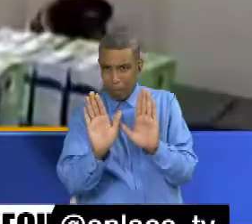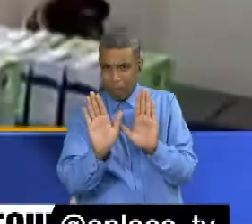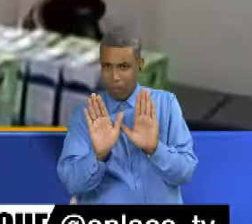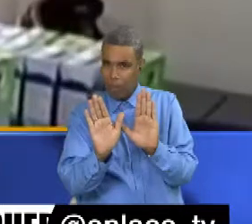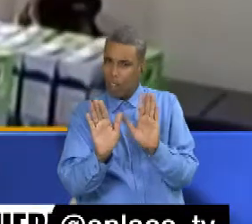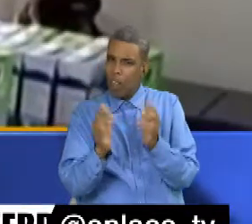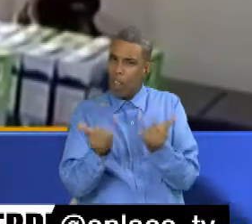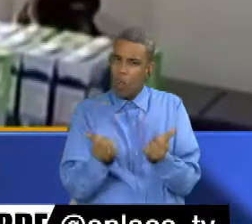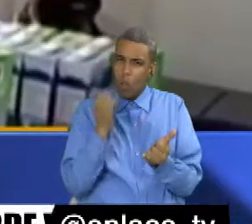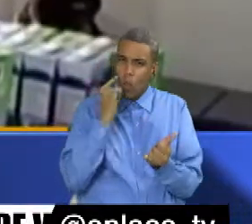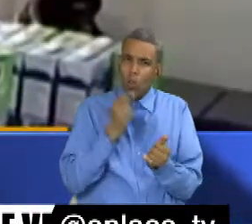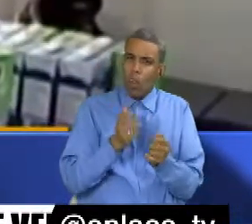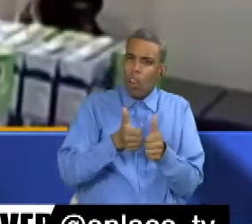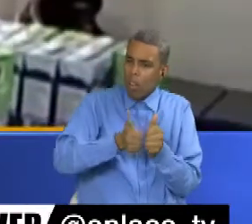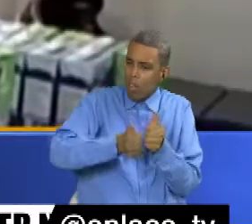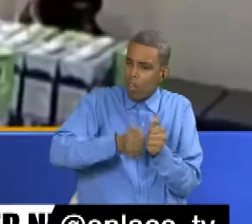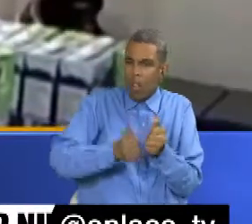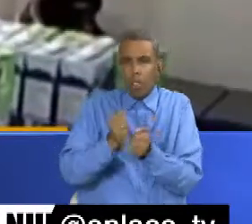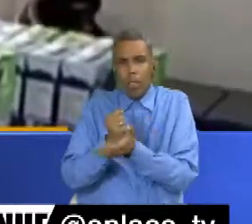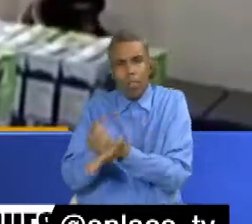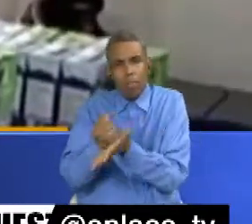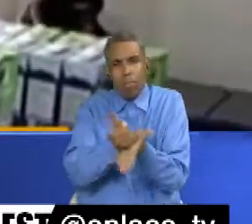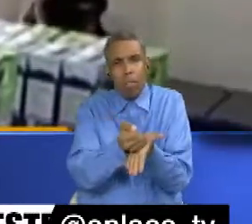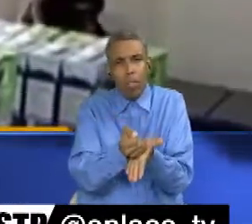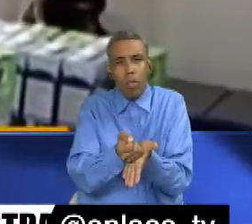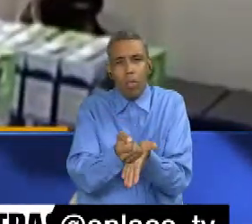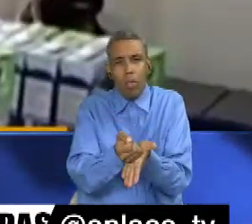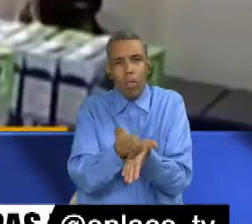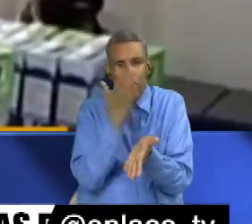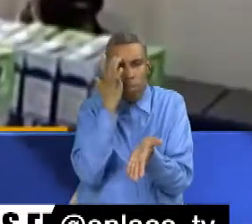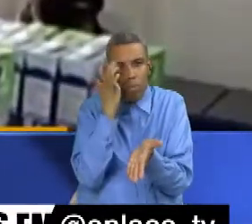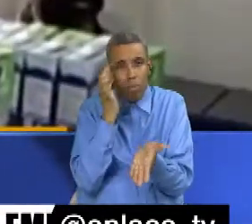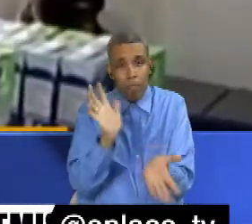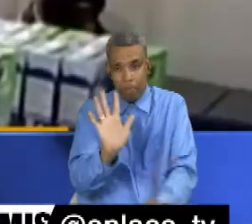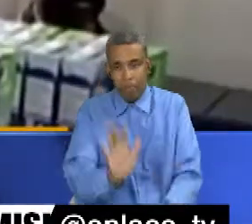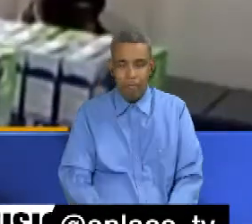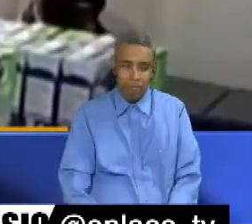Lechetón que adelanta el Club Activo 2030. Ya regresamos con más Enlace Noticias.